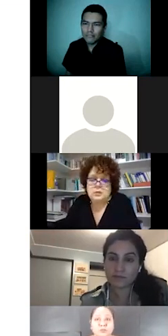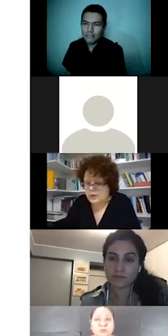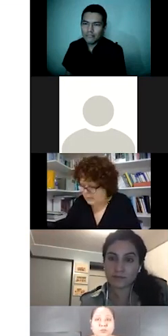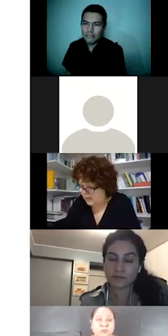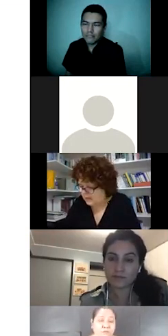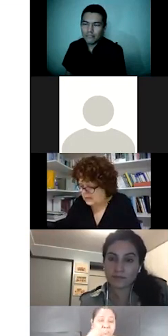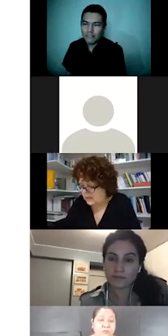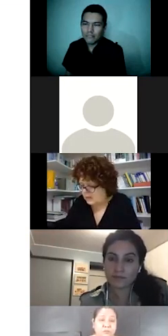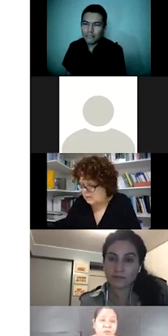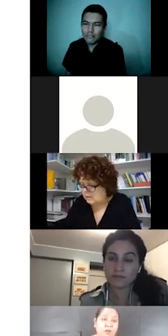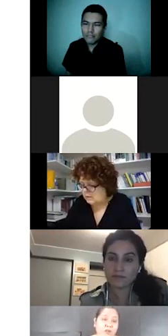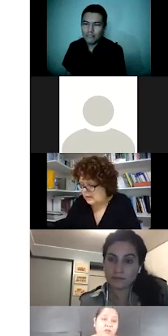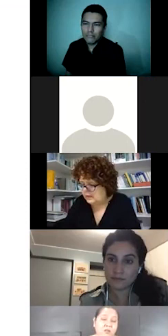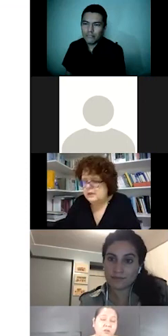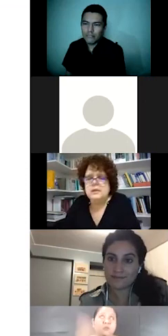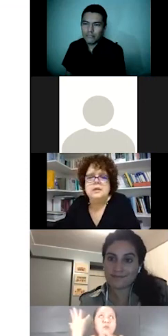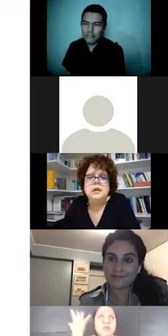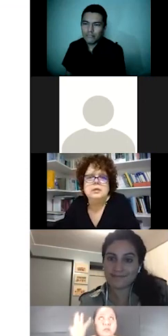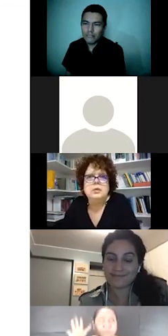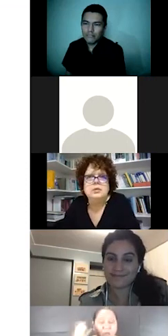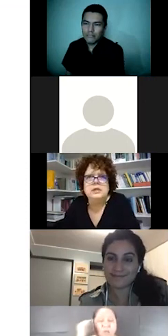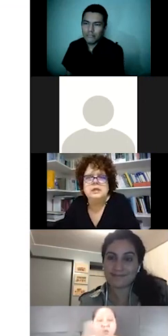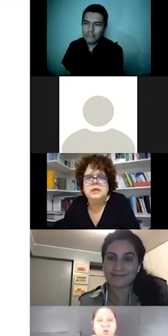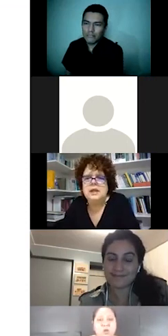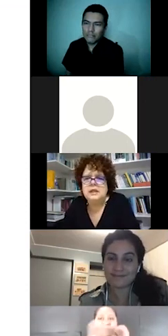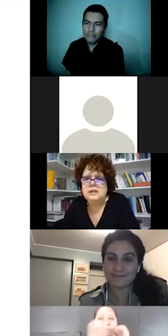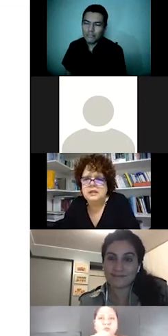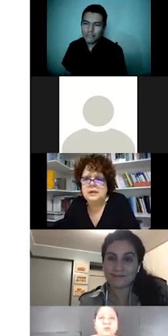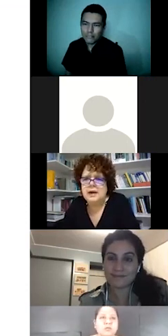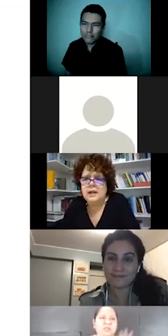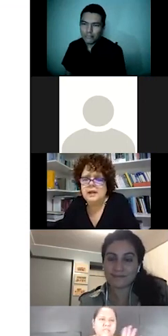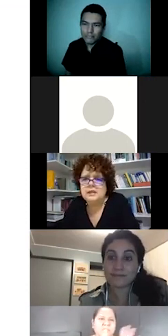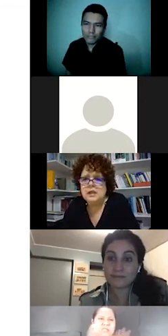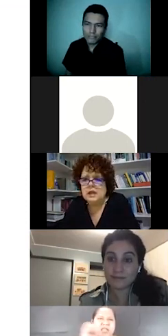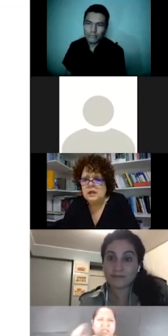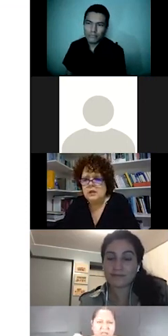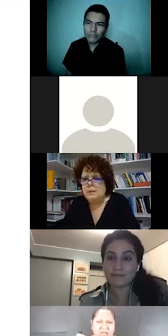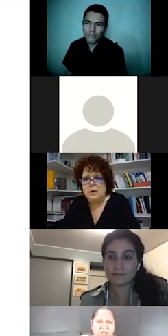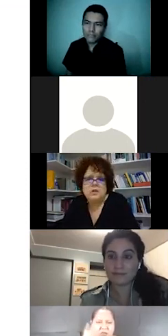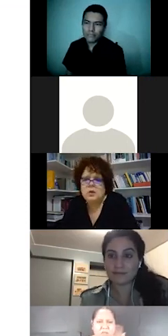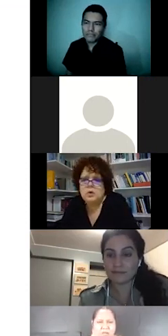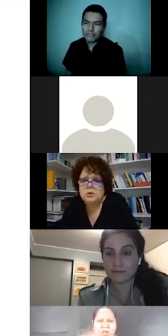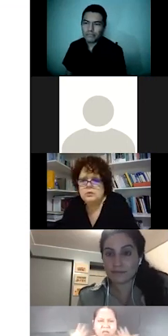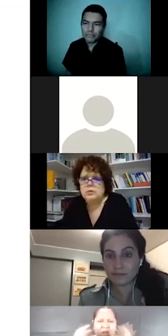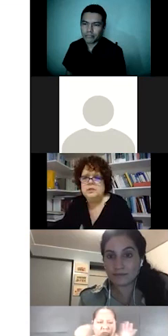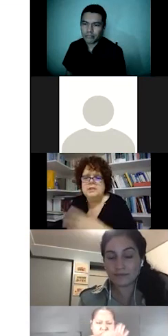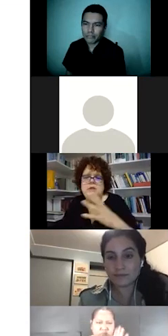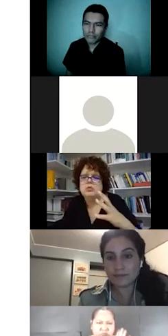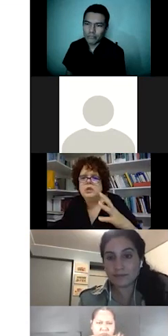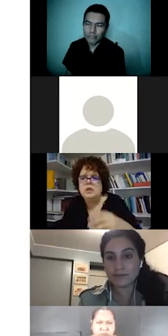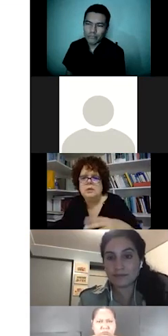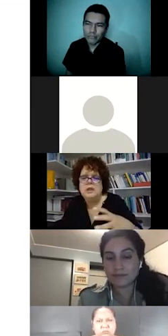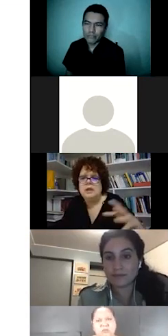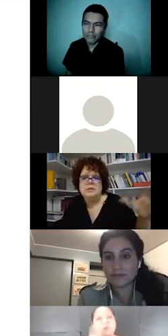año suponemos que debe salir de alguna parte. Tenemos como 600 señas ya trabajadas, ¿no? Pero tú ponte, vas a